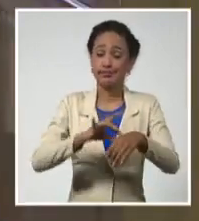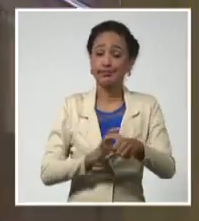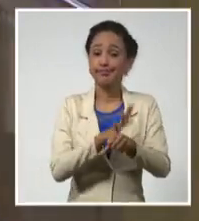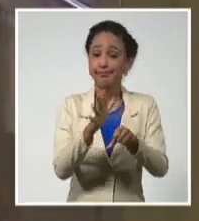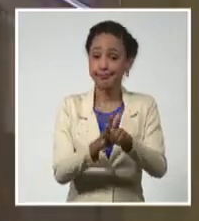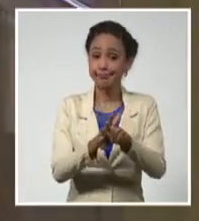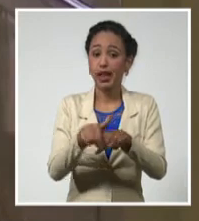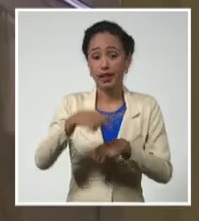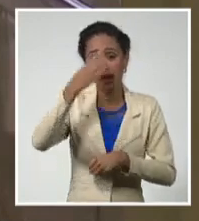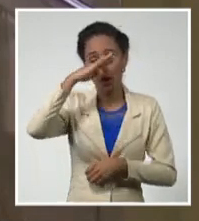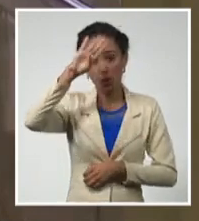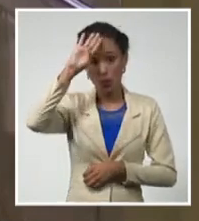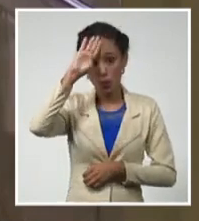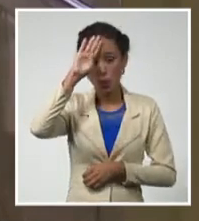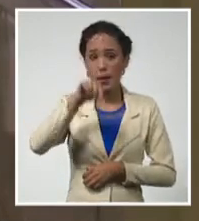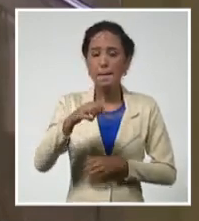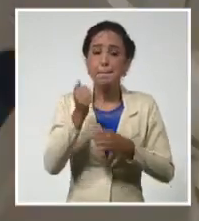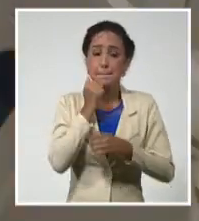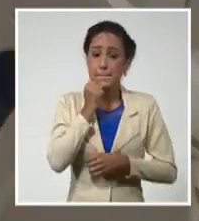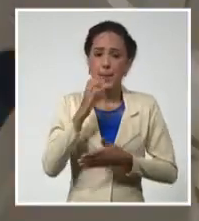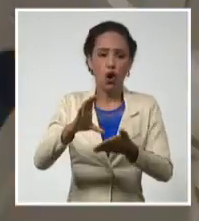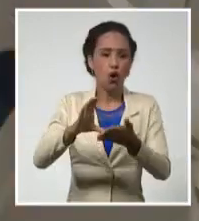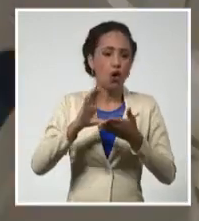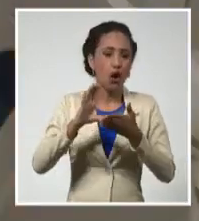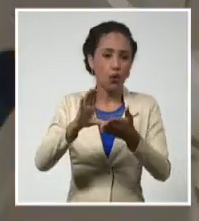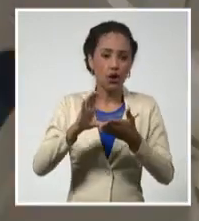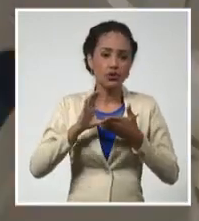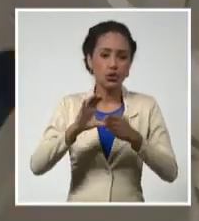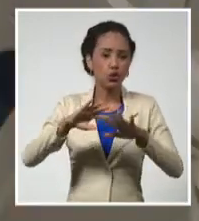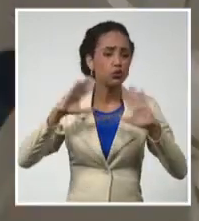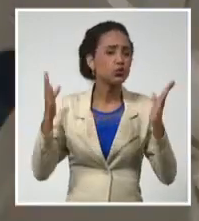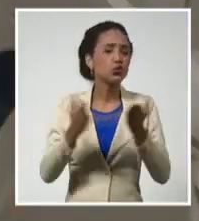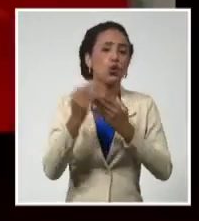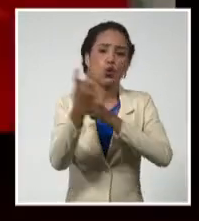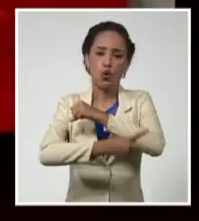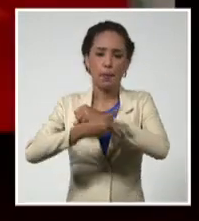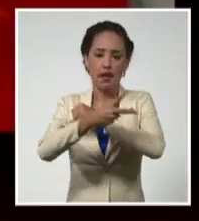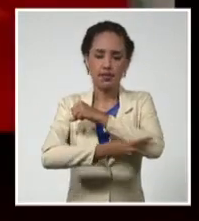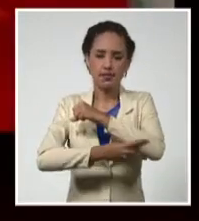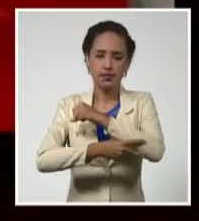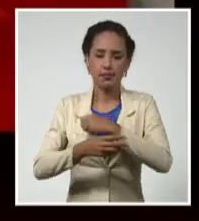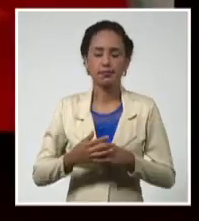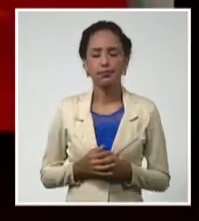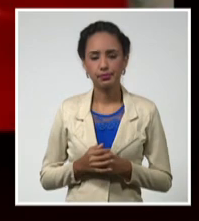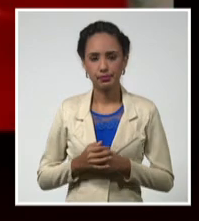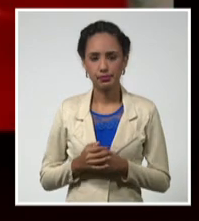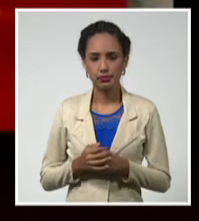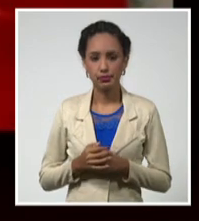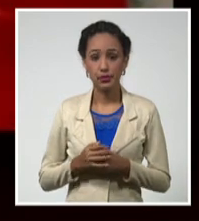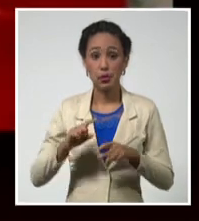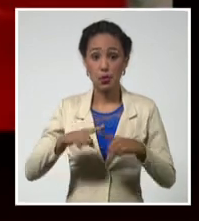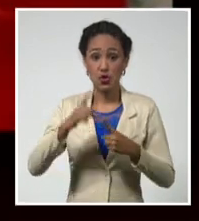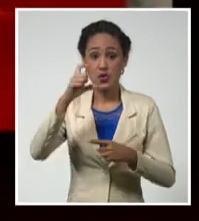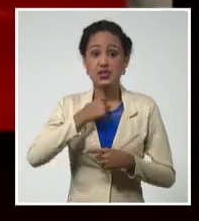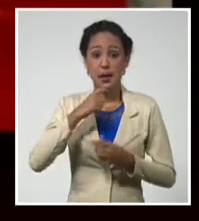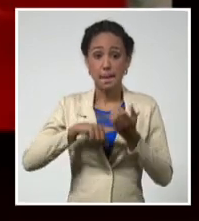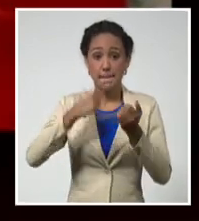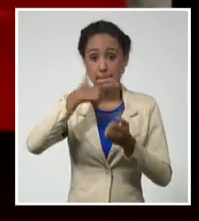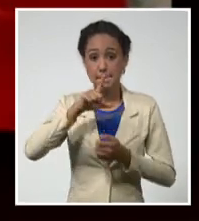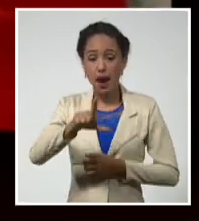una situación que exigió de una mayor cooperación entre todas las naciones de la región. Por ello, la CEPAL se enfoca en la